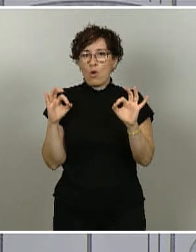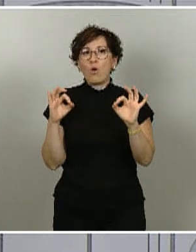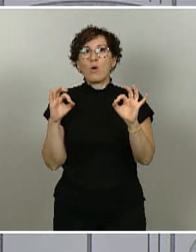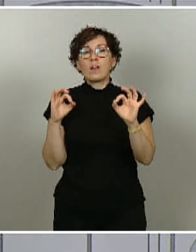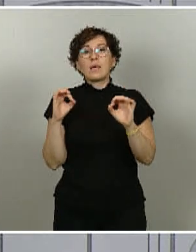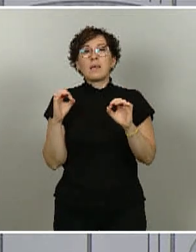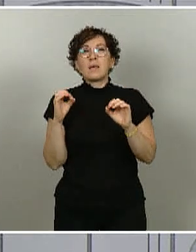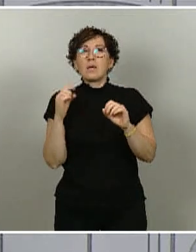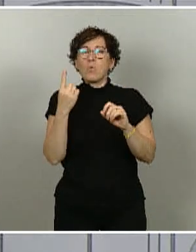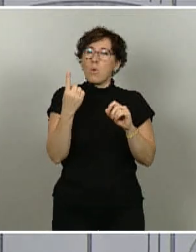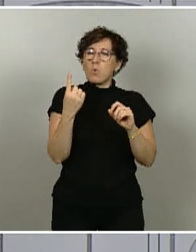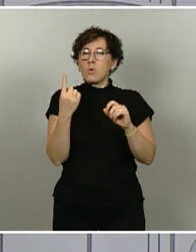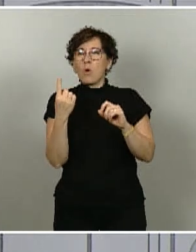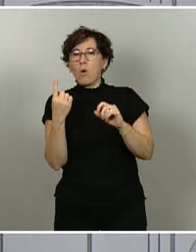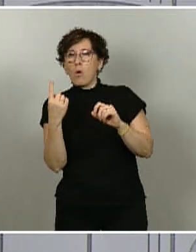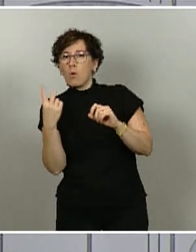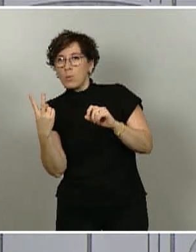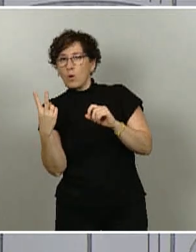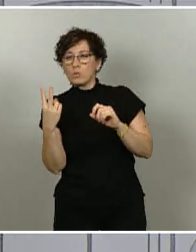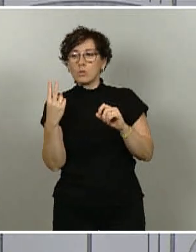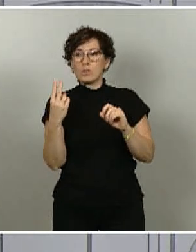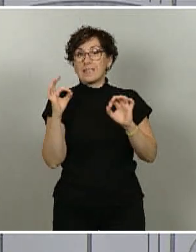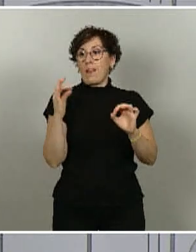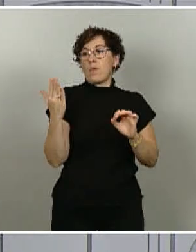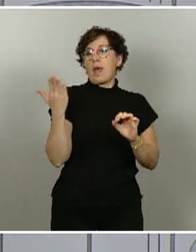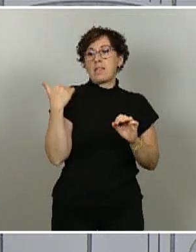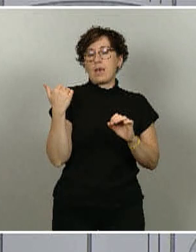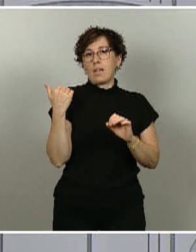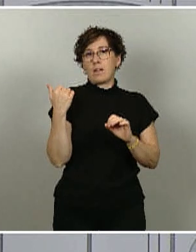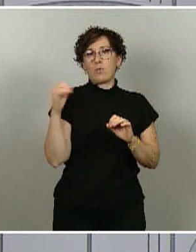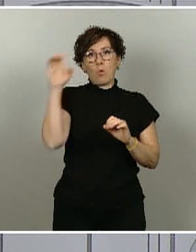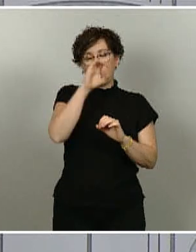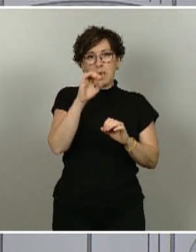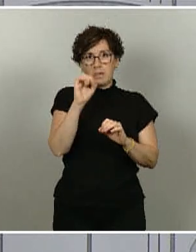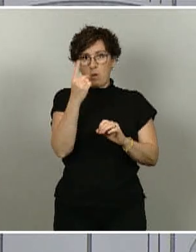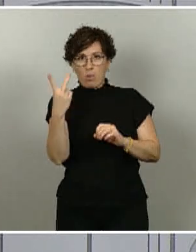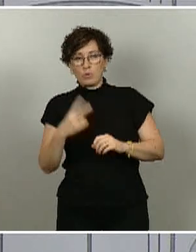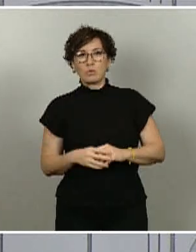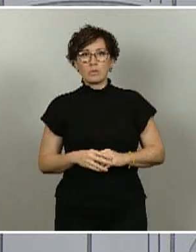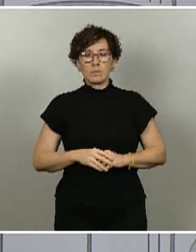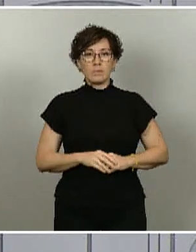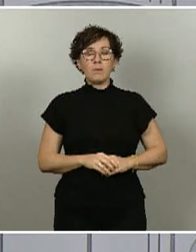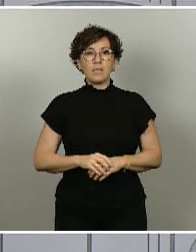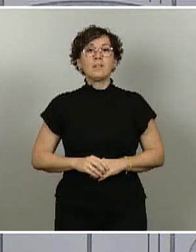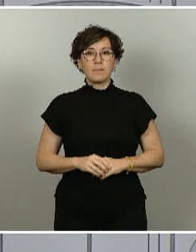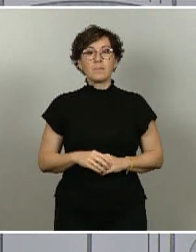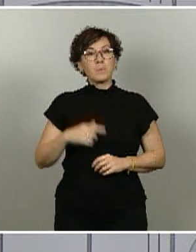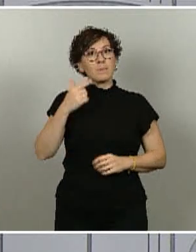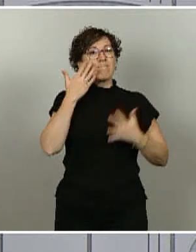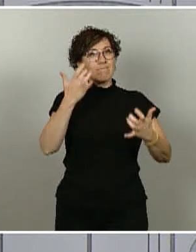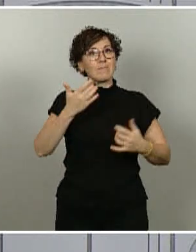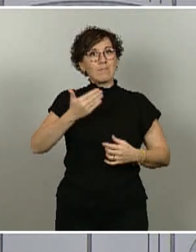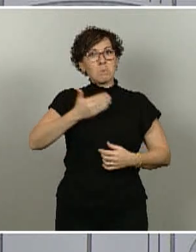o 2 con diagnóstico a fecha de ayer. Es decir, como pueden ver, geográficamente tenemos cada vez más territorio que está en una